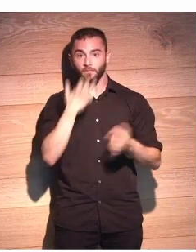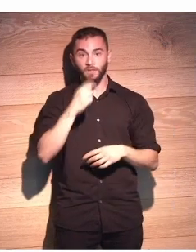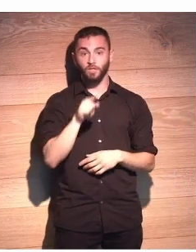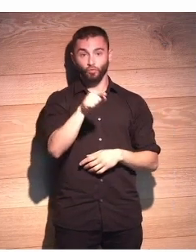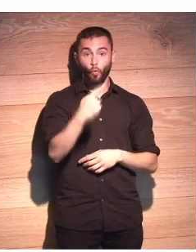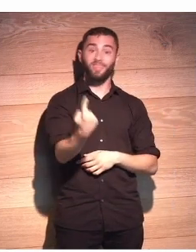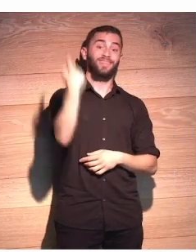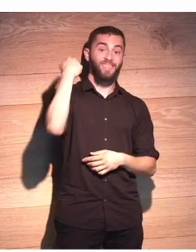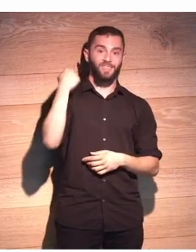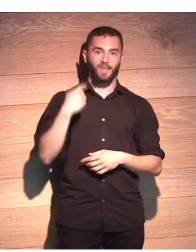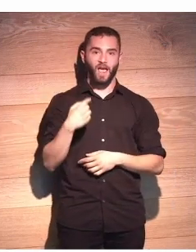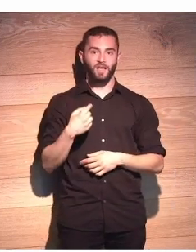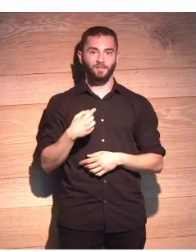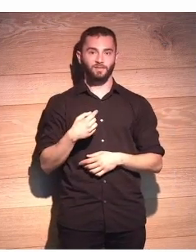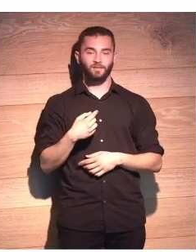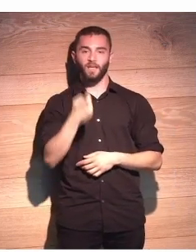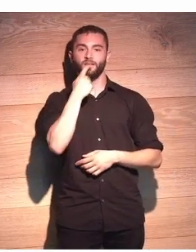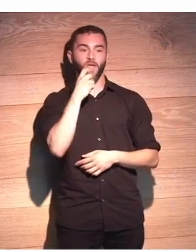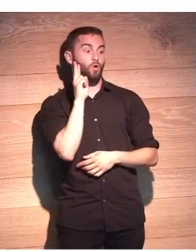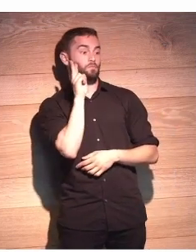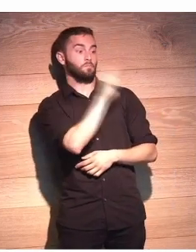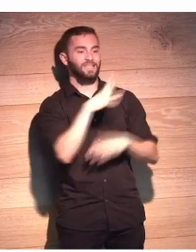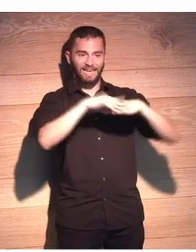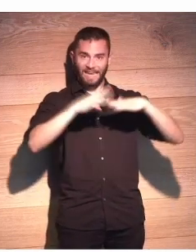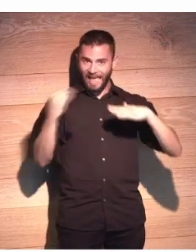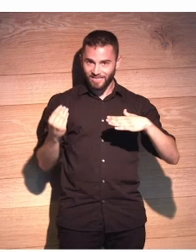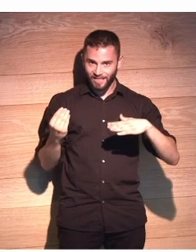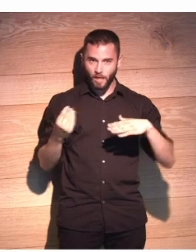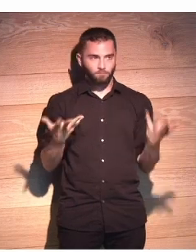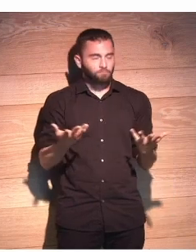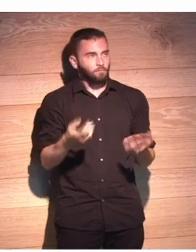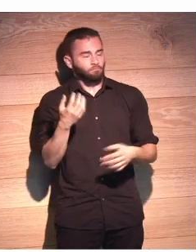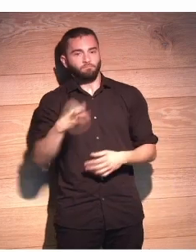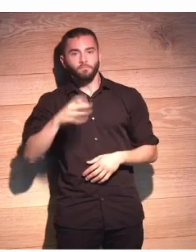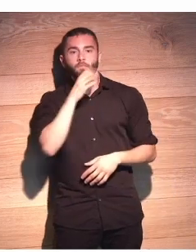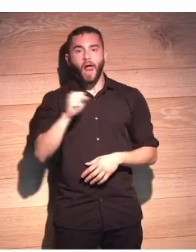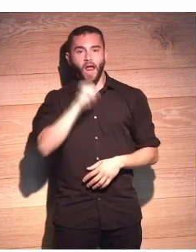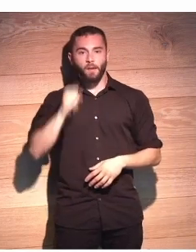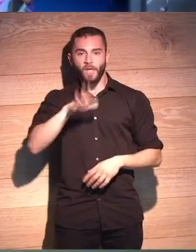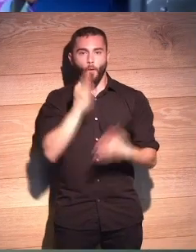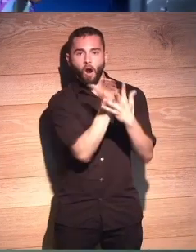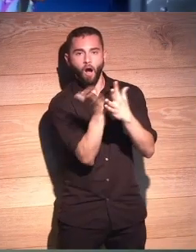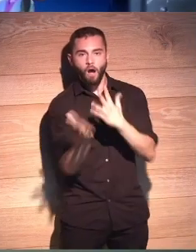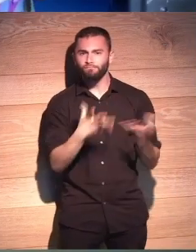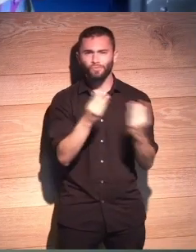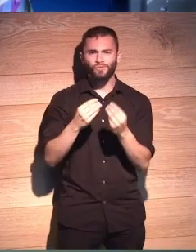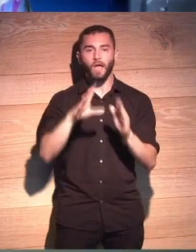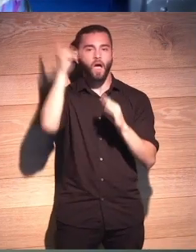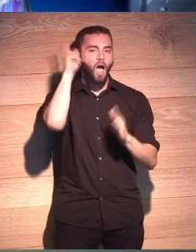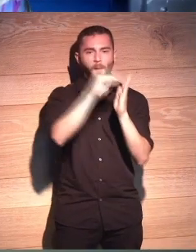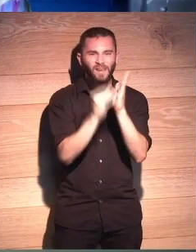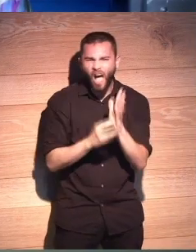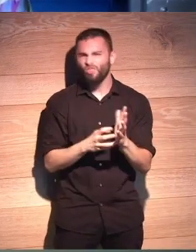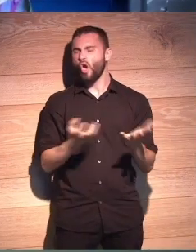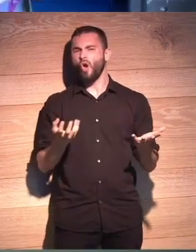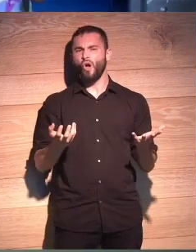detrás y ves los espejos, eres el cliente y dices, oye, qué maravilla, porque ahora tengo muchas opciones, tengo aplicaciones, me